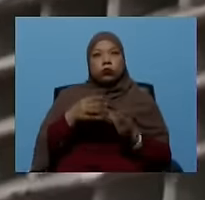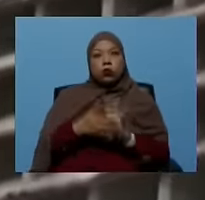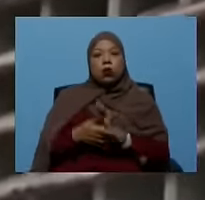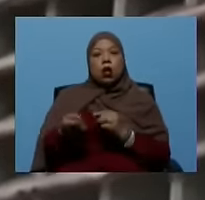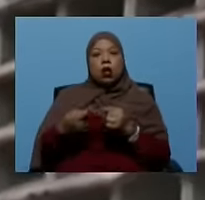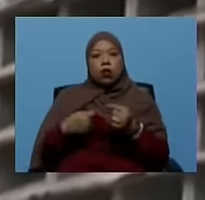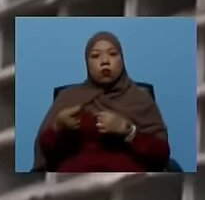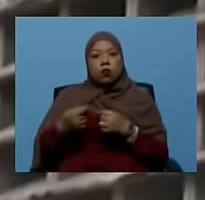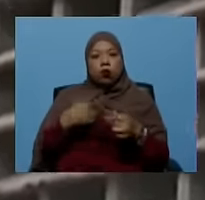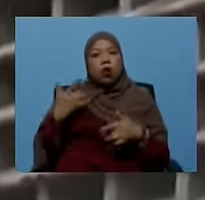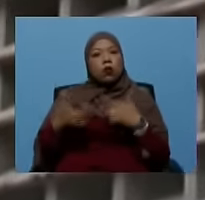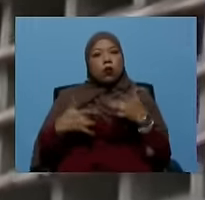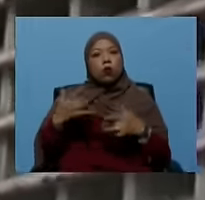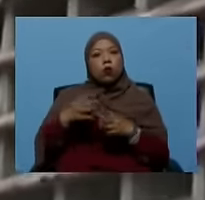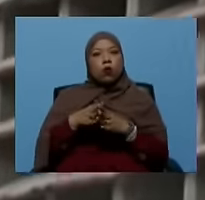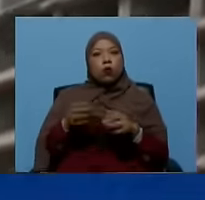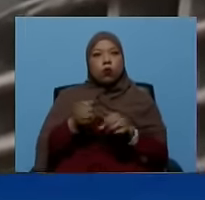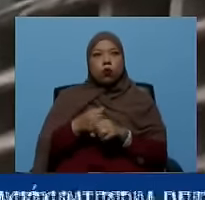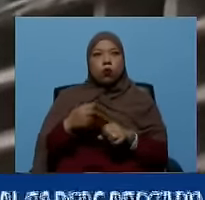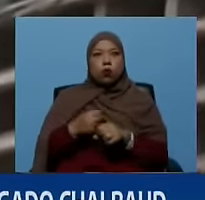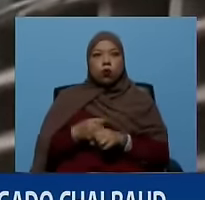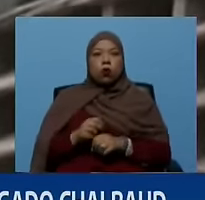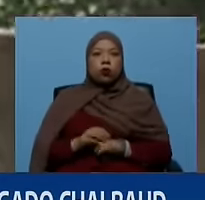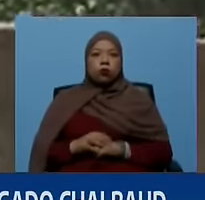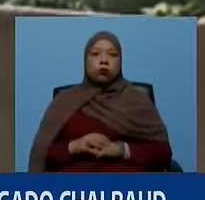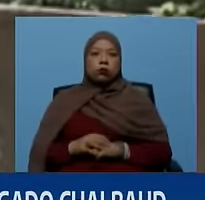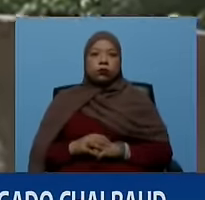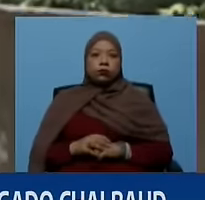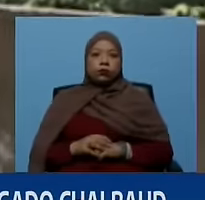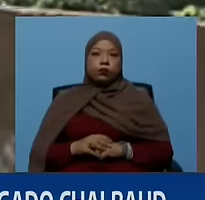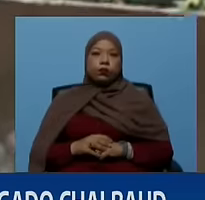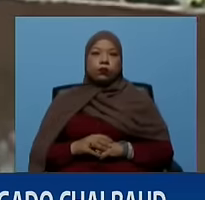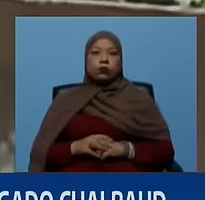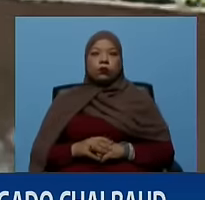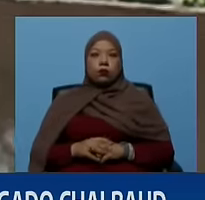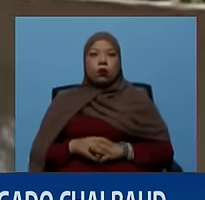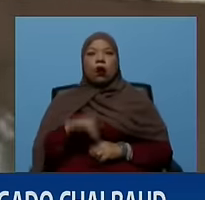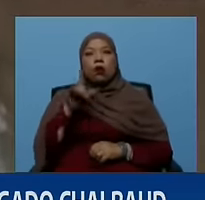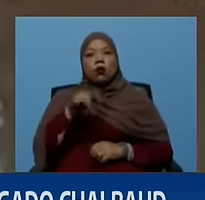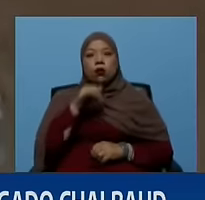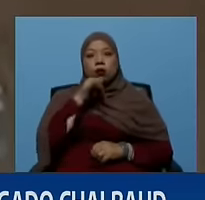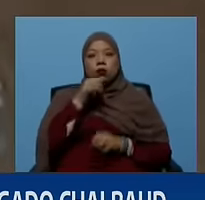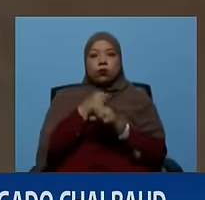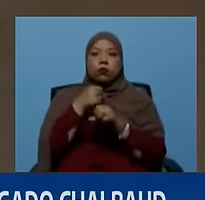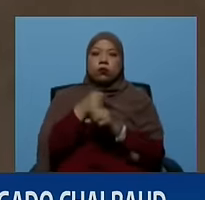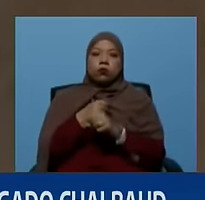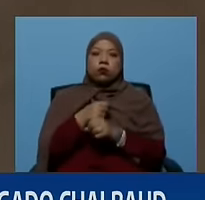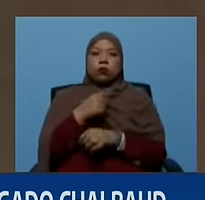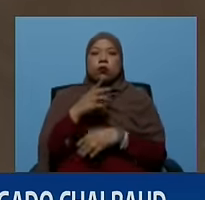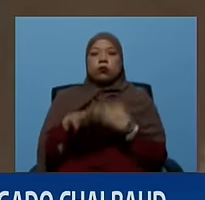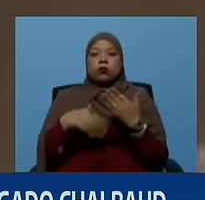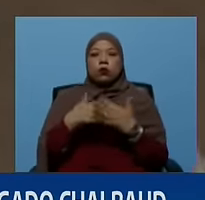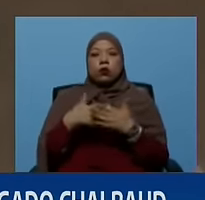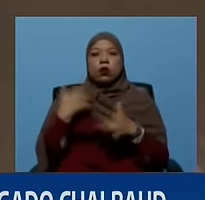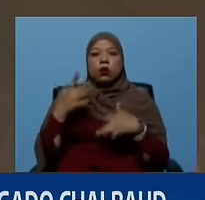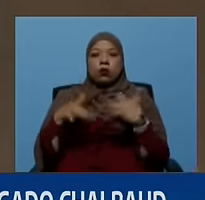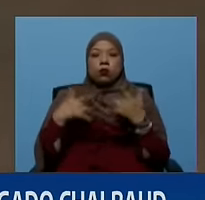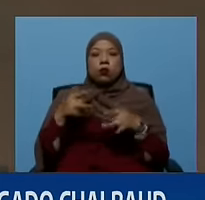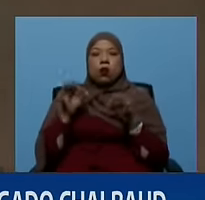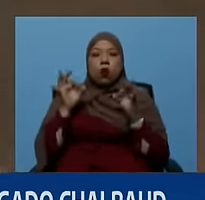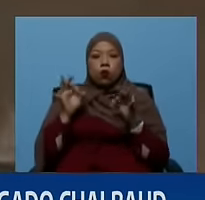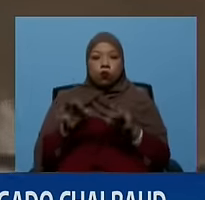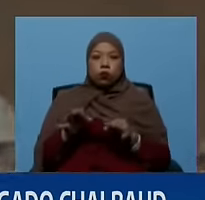dinámica de activación de todo esto lo lo comentaba con la directora y con la almiranta Y por supuesto Aquí también se ha activado de manera